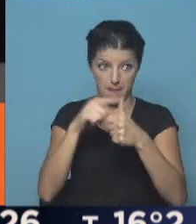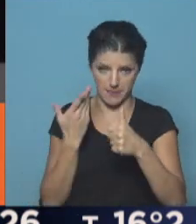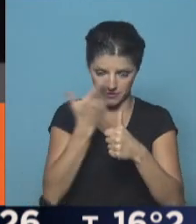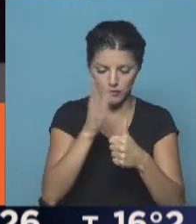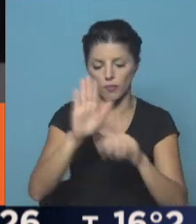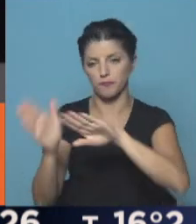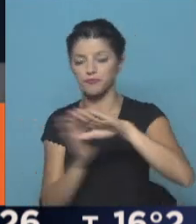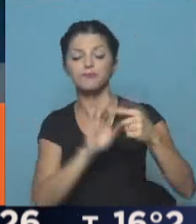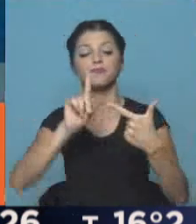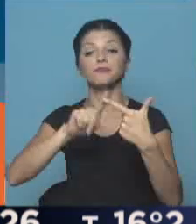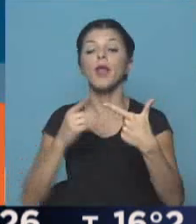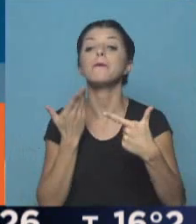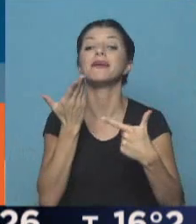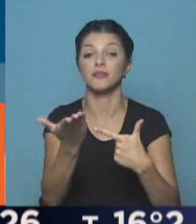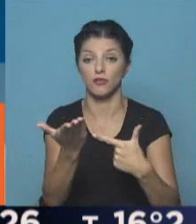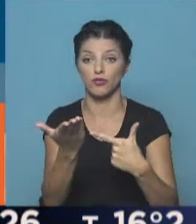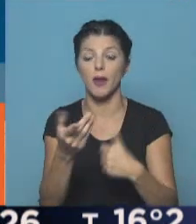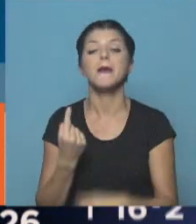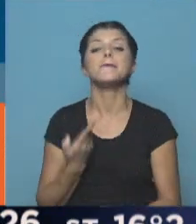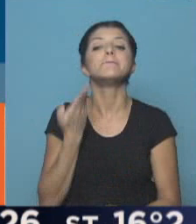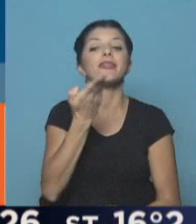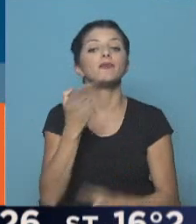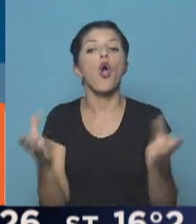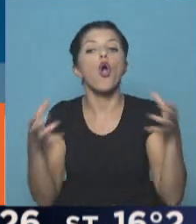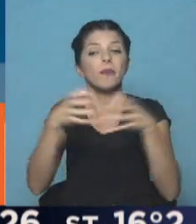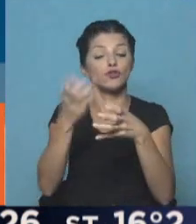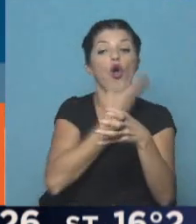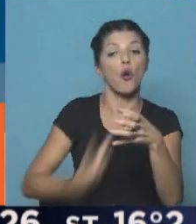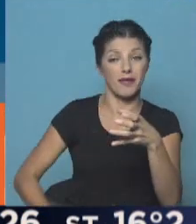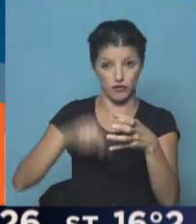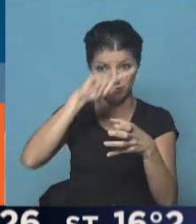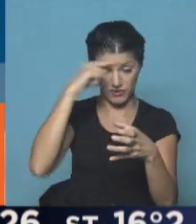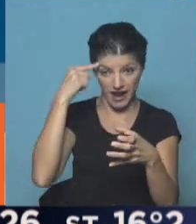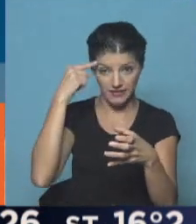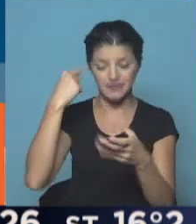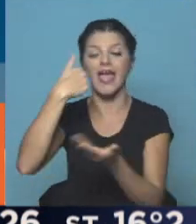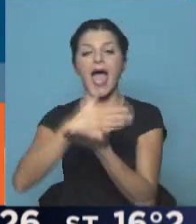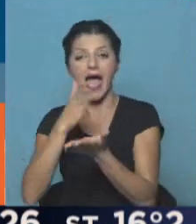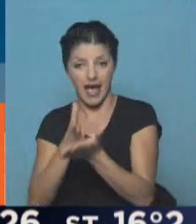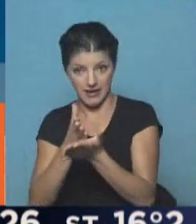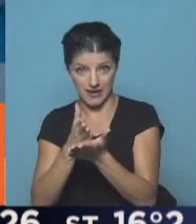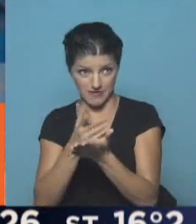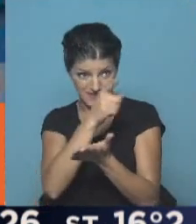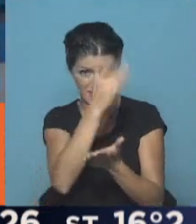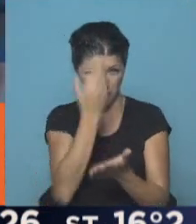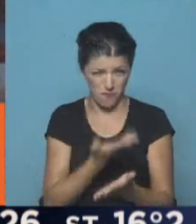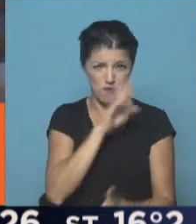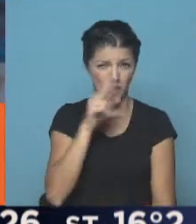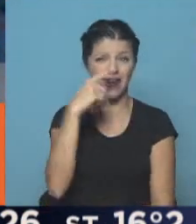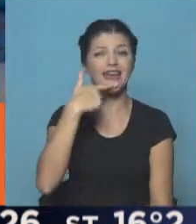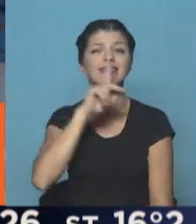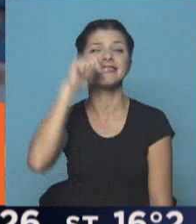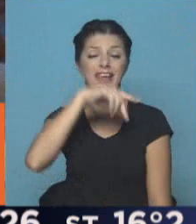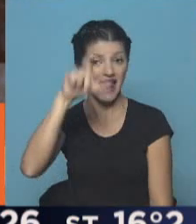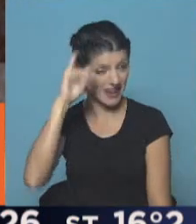presentación es el pedido de la conformación de una comisión entre el Gobierno Nacional, el área de la ministra Carolina Stanley, con quien quiero aclarar que ya